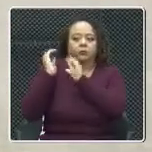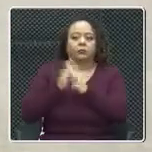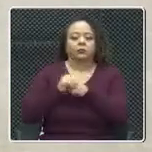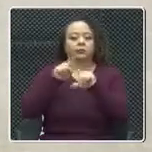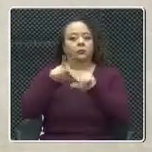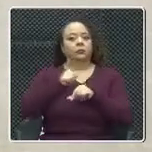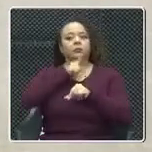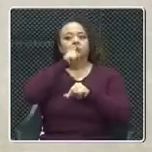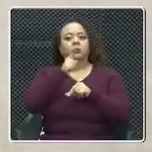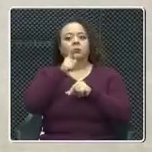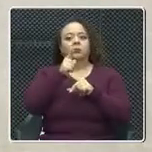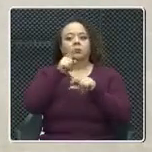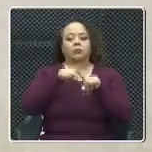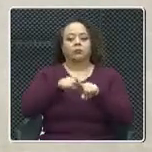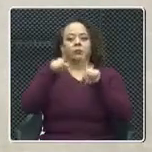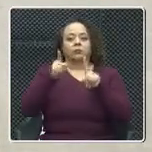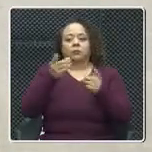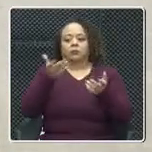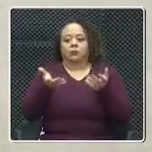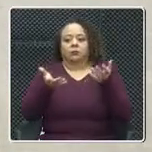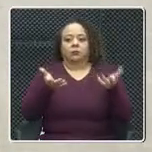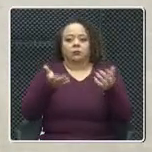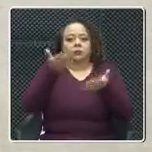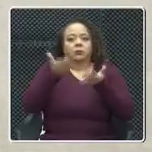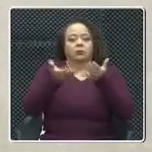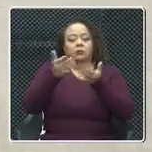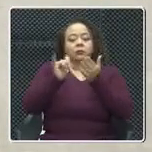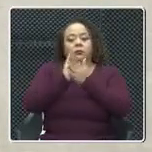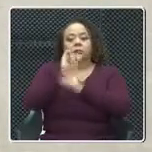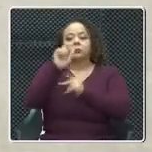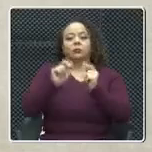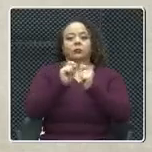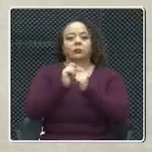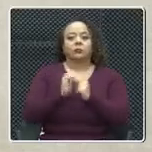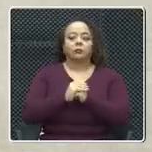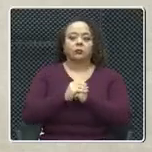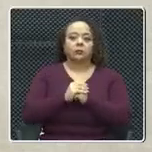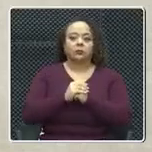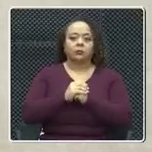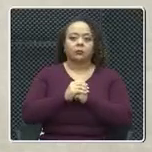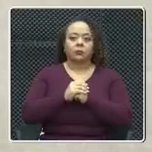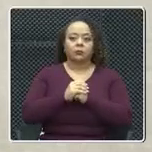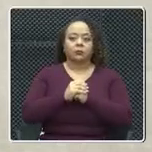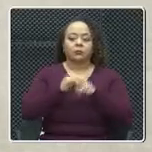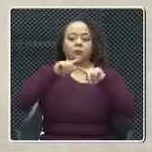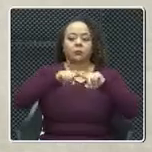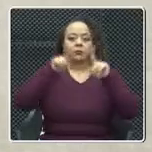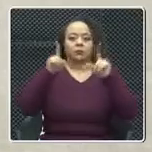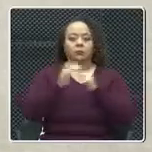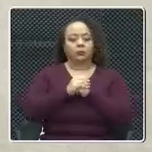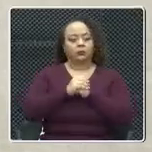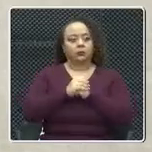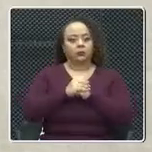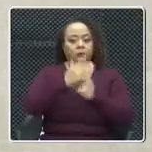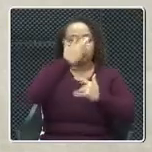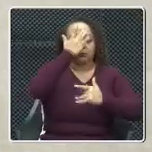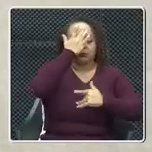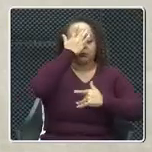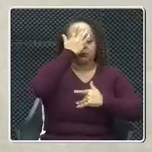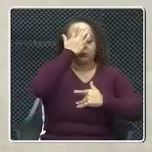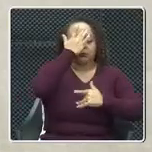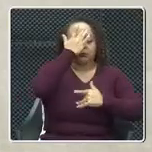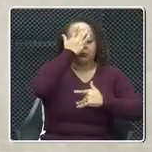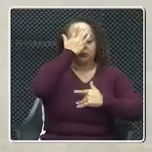en realidad son cosas totalmente diferentes. Tal vez ahí el punto más bien sería la diferencia entre una enfermedad de